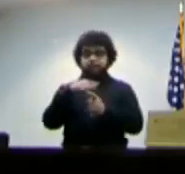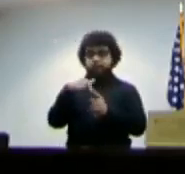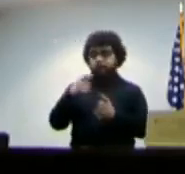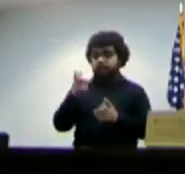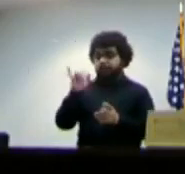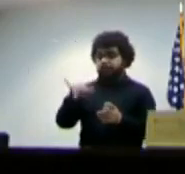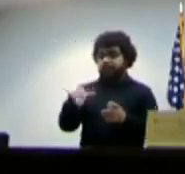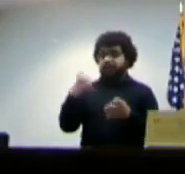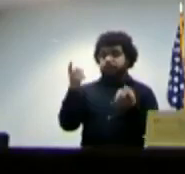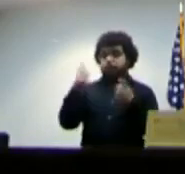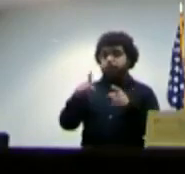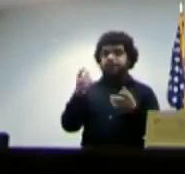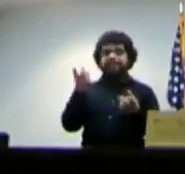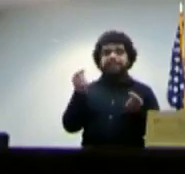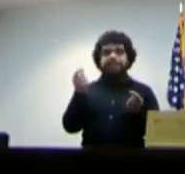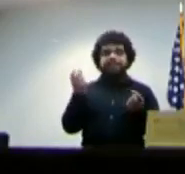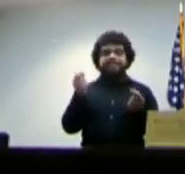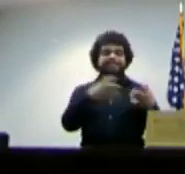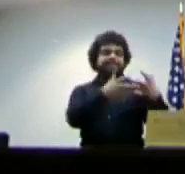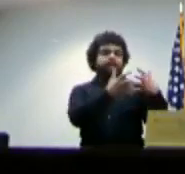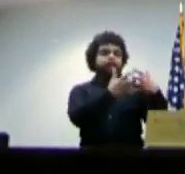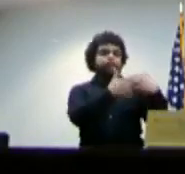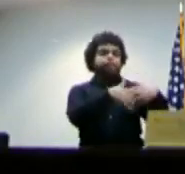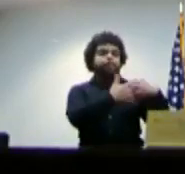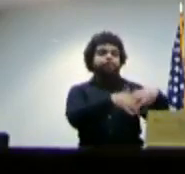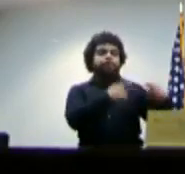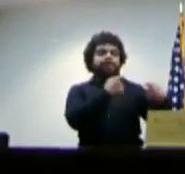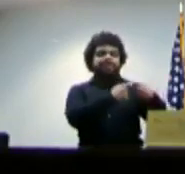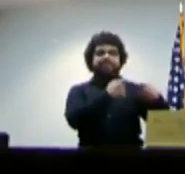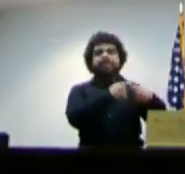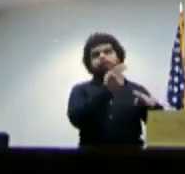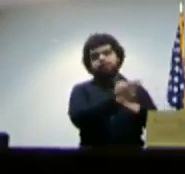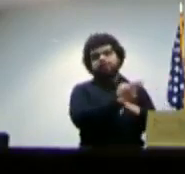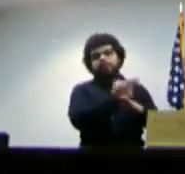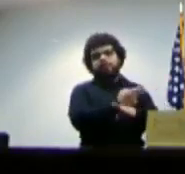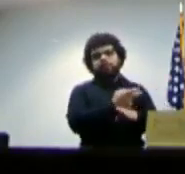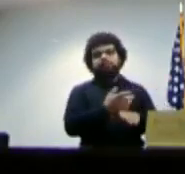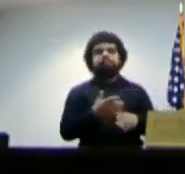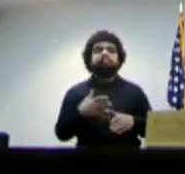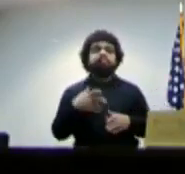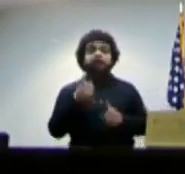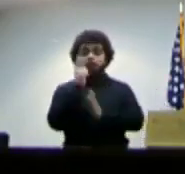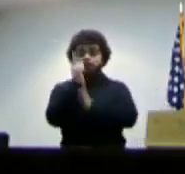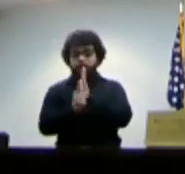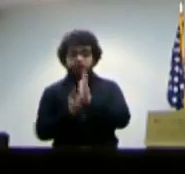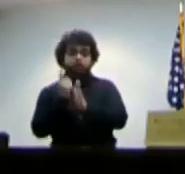motor eléctrico. Varias horas después,